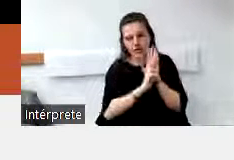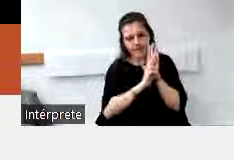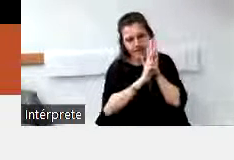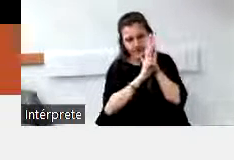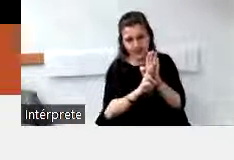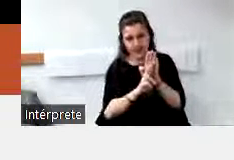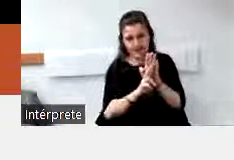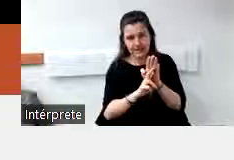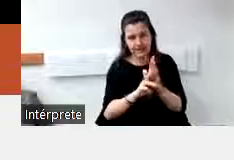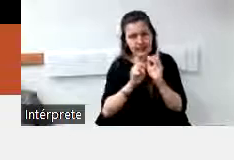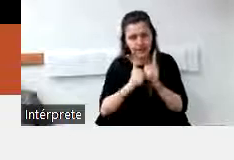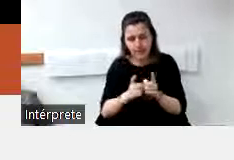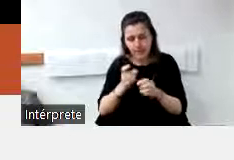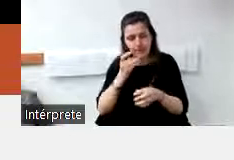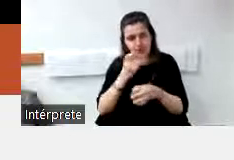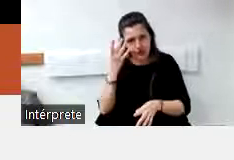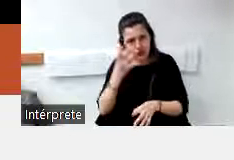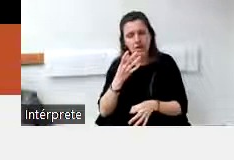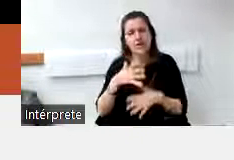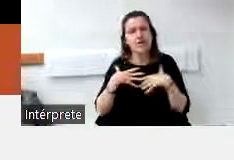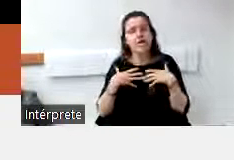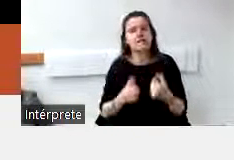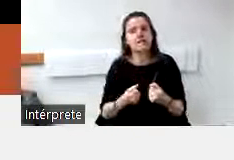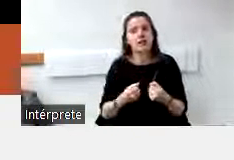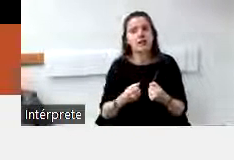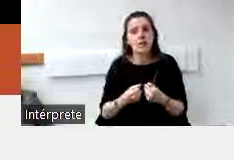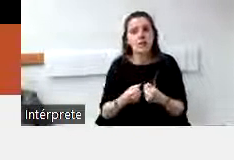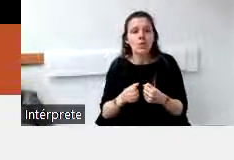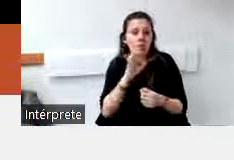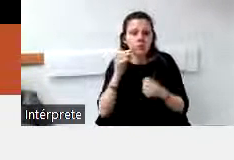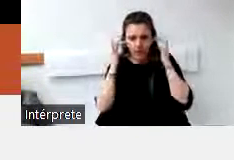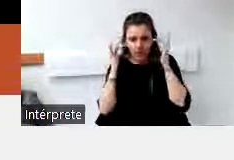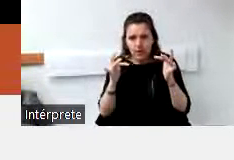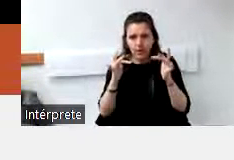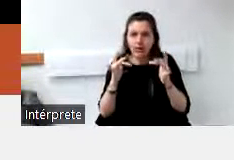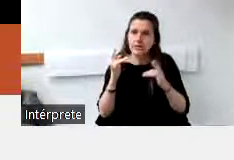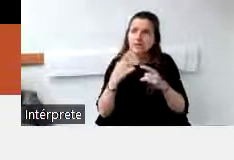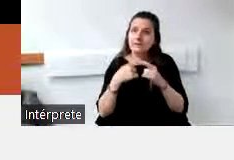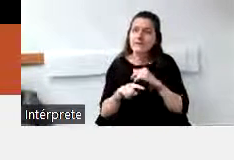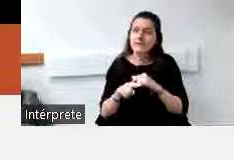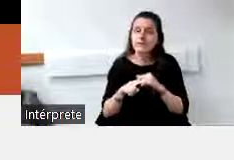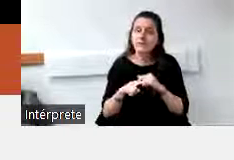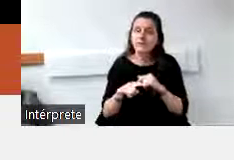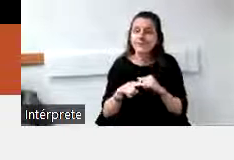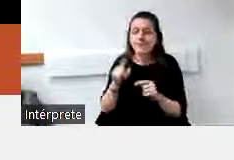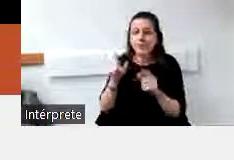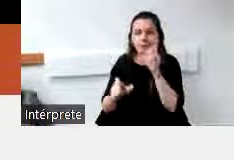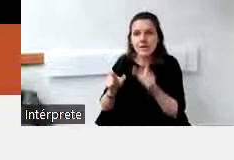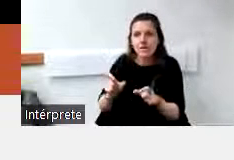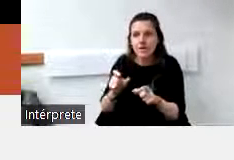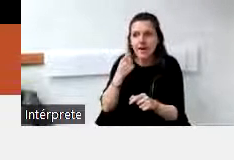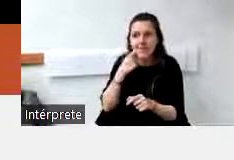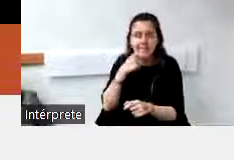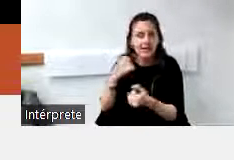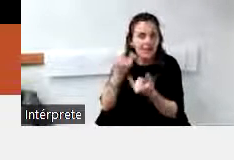como profesionales de la salud, como educadores, lo hace la web, la internet, las redes